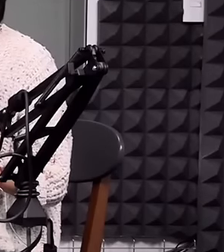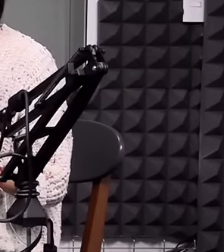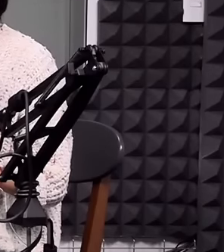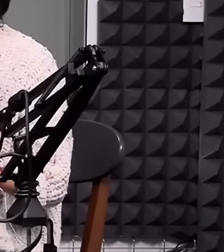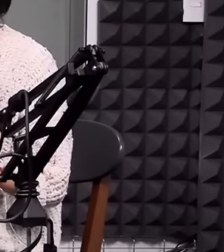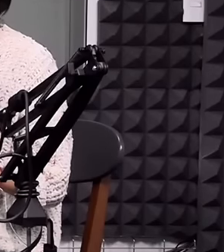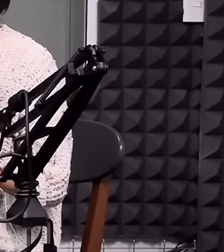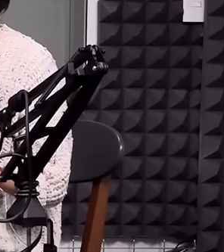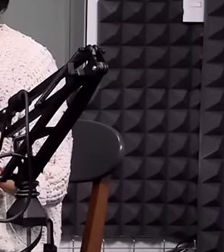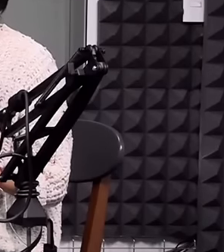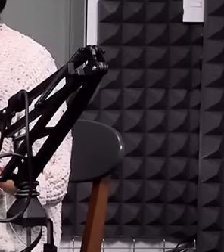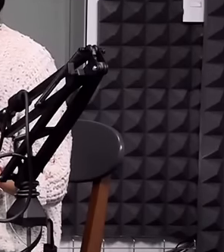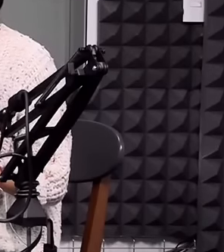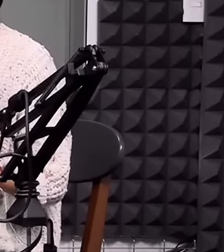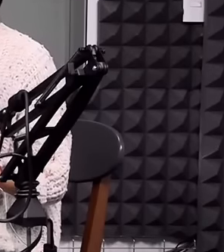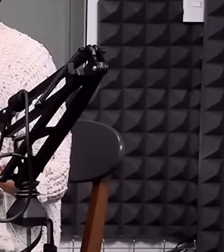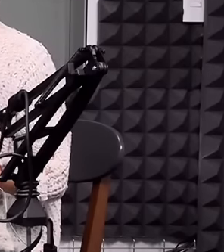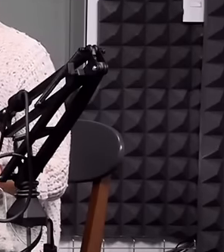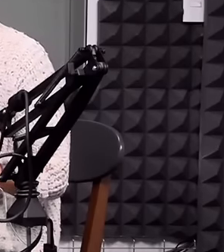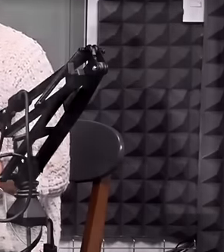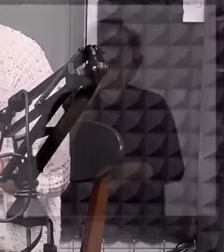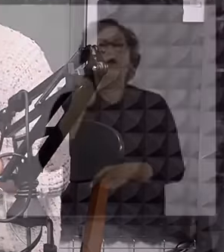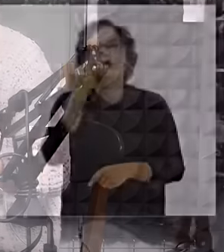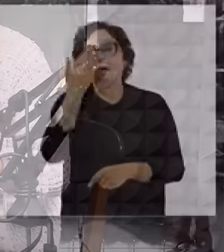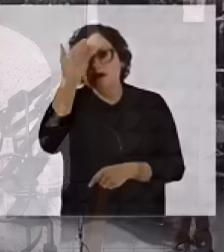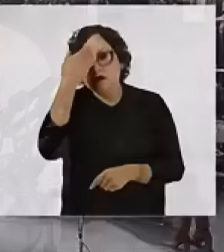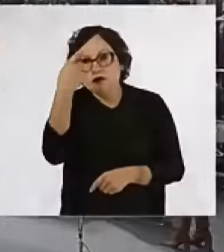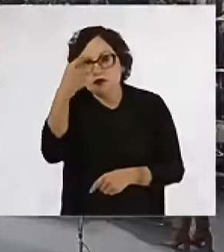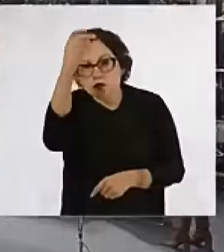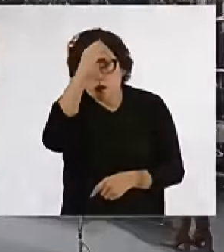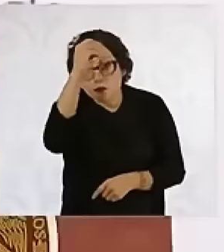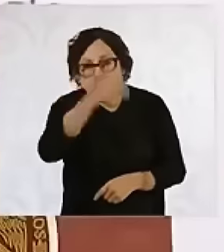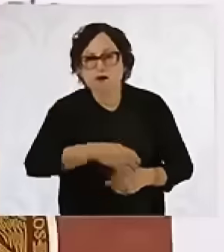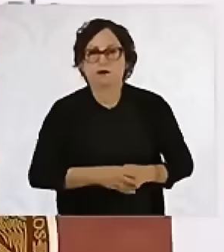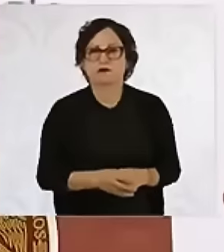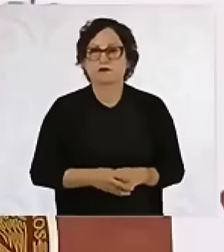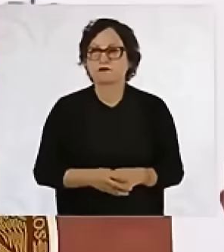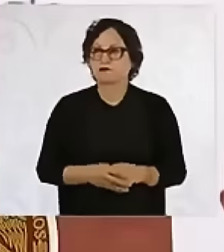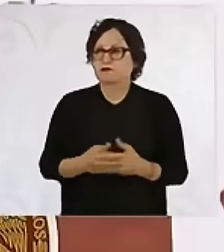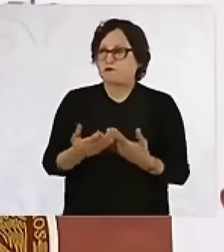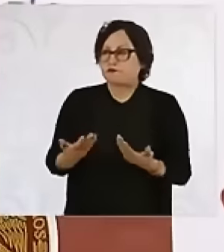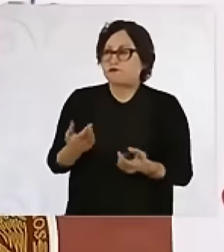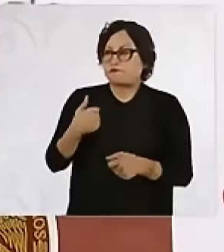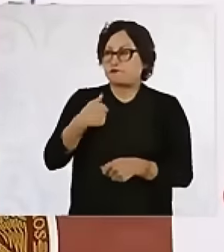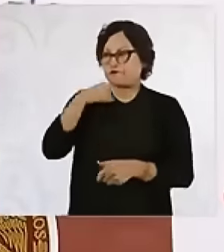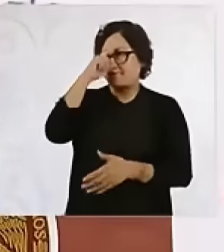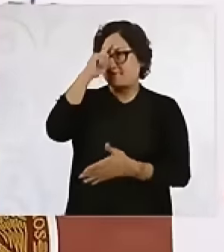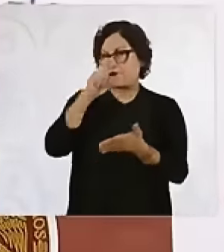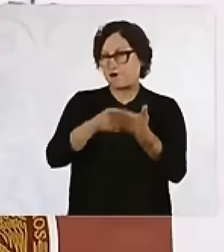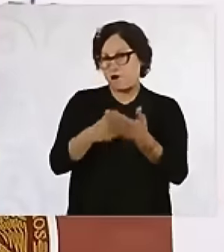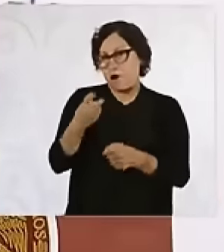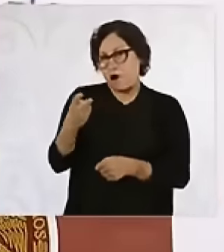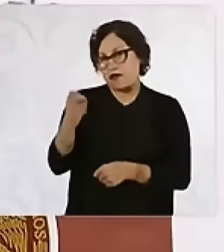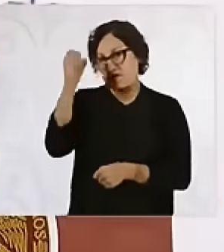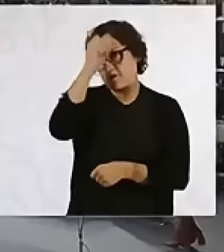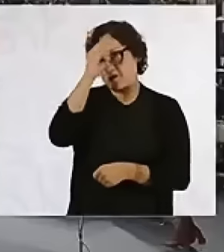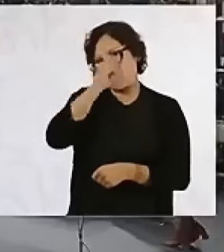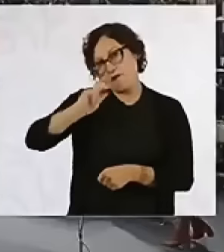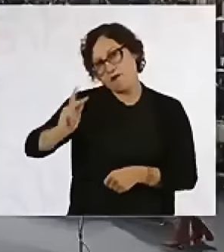libro Decisiones Difíciles, que publica en el 2020. Hay que preguntarle a Calderón qué opina de Jorge Romero, a ver si lo tienen por